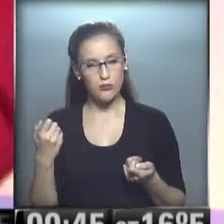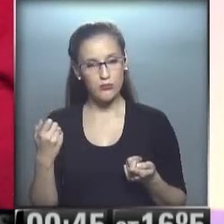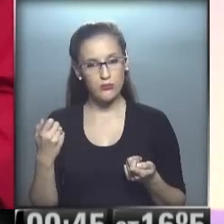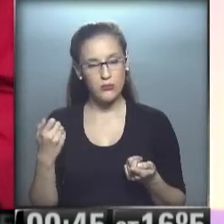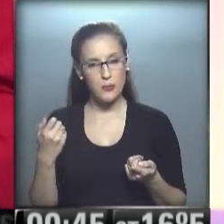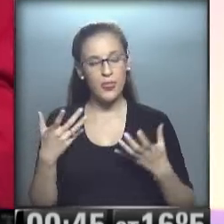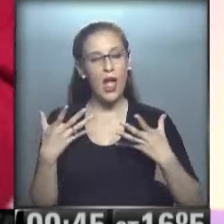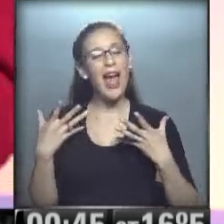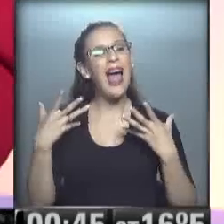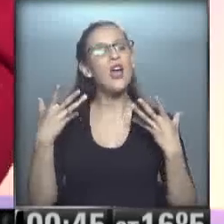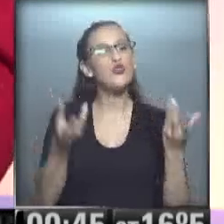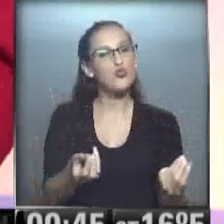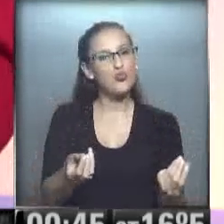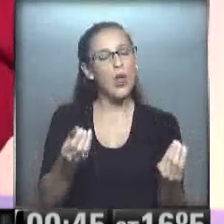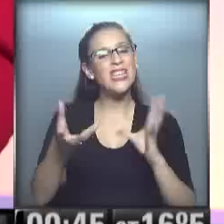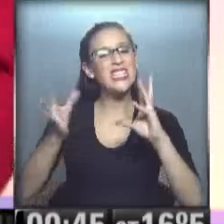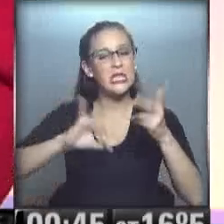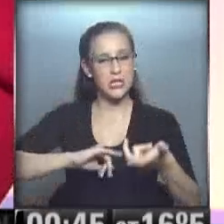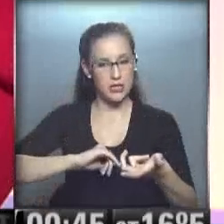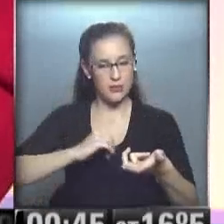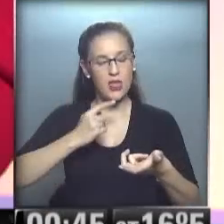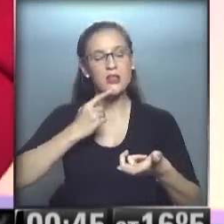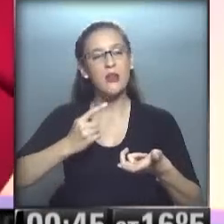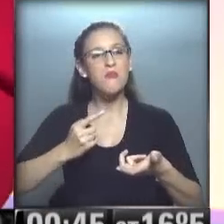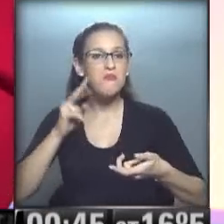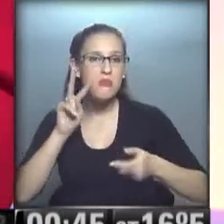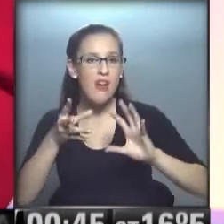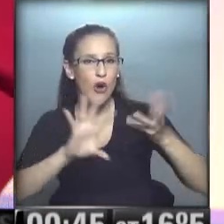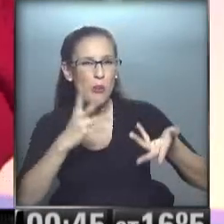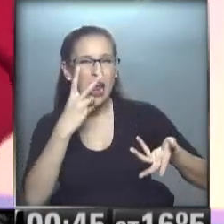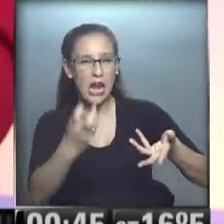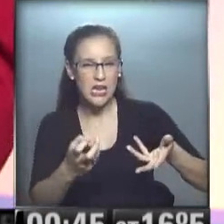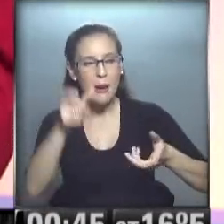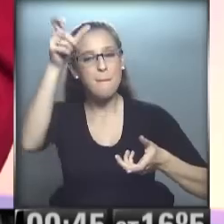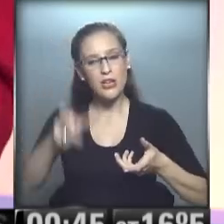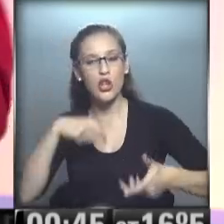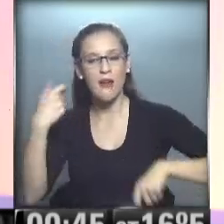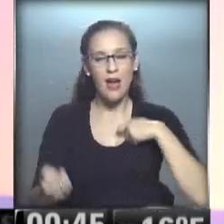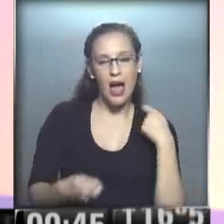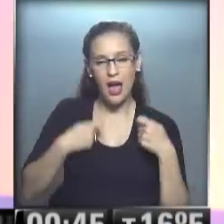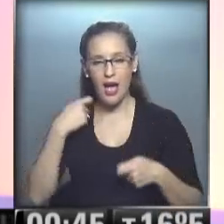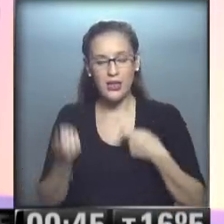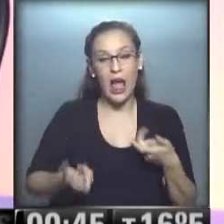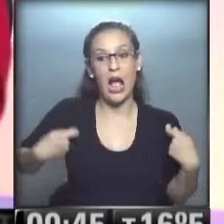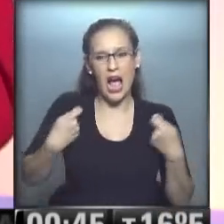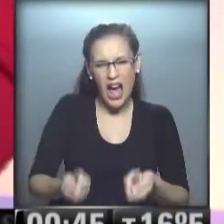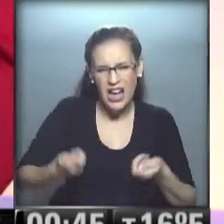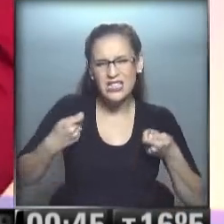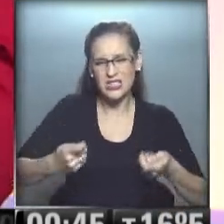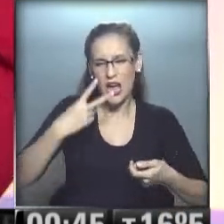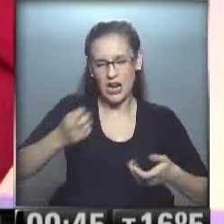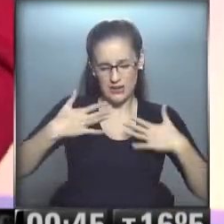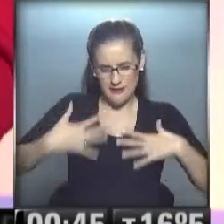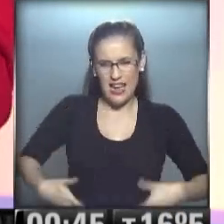Por ejemplo. Por ejemplo. Si uno lo mira desde el punto de vista energético, lo que hace la gente al bailar es desperdiciar energía. Muy aburrido. Póngale. Estoy